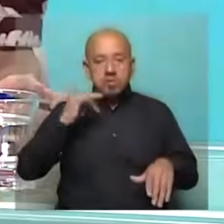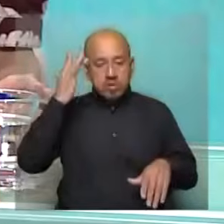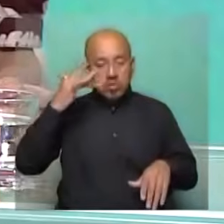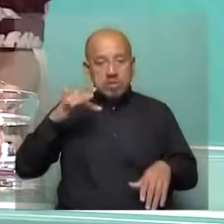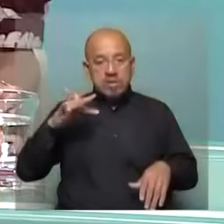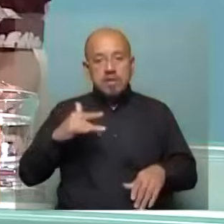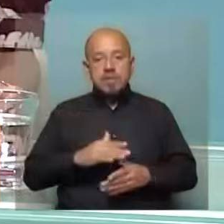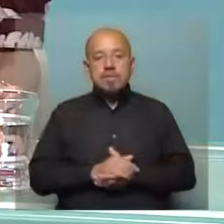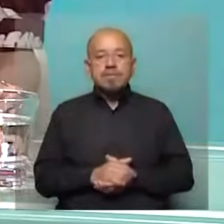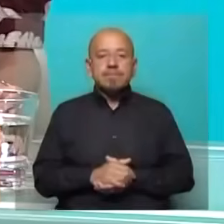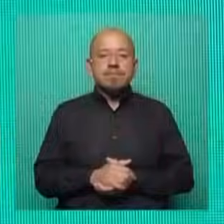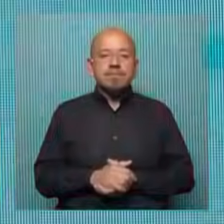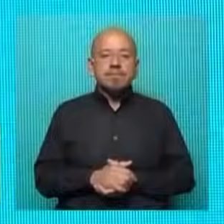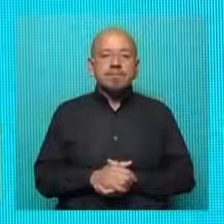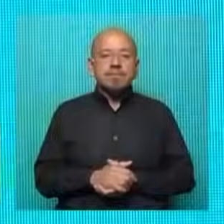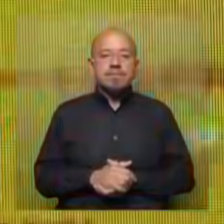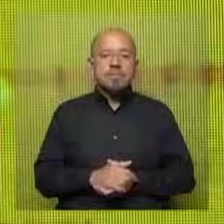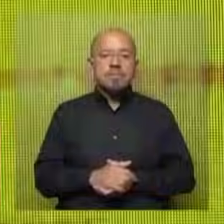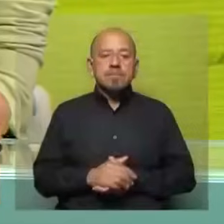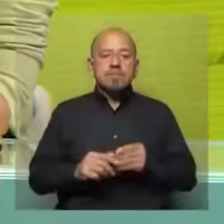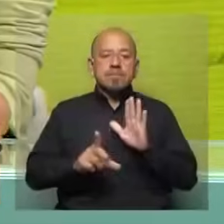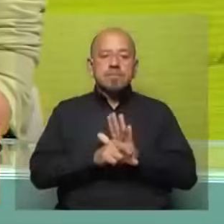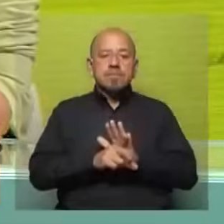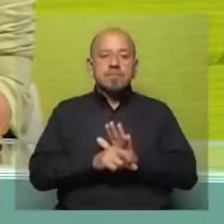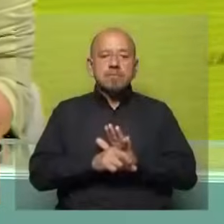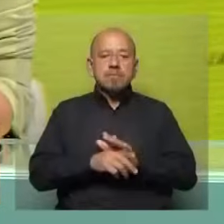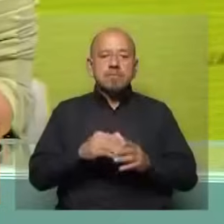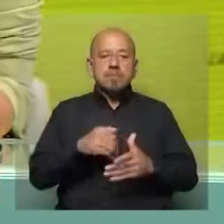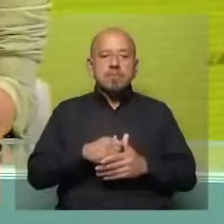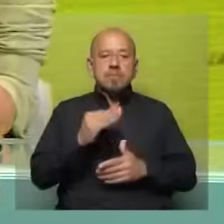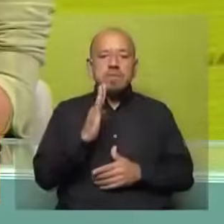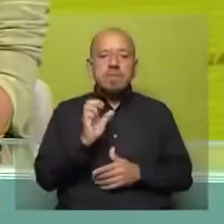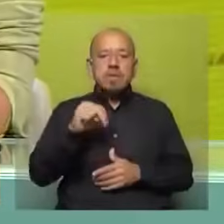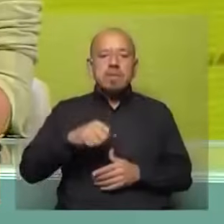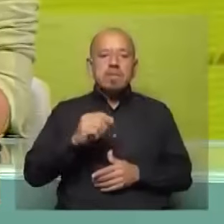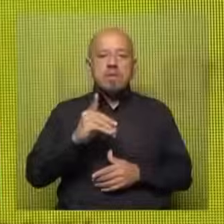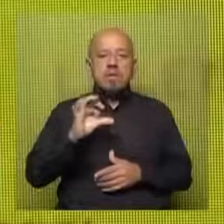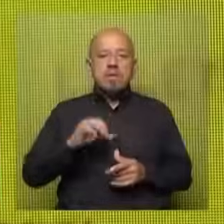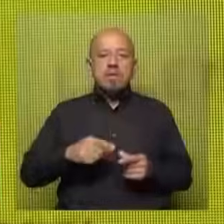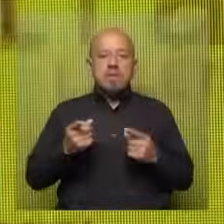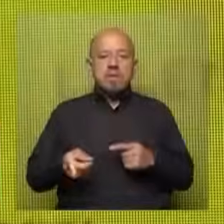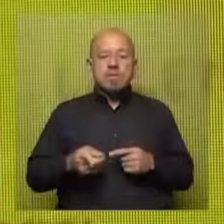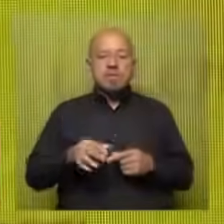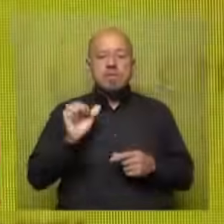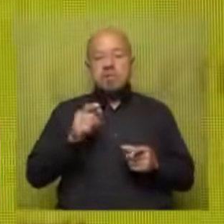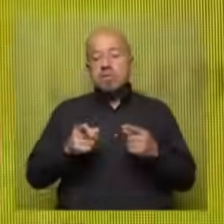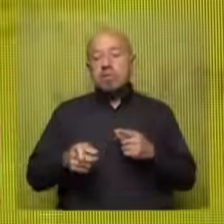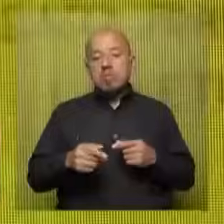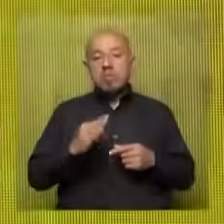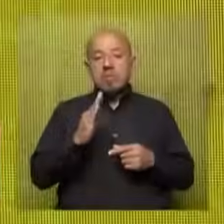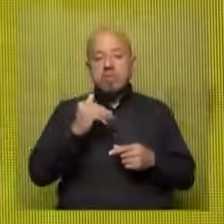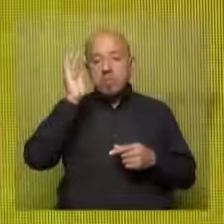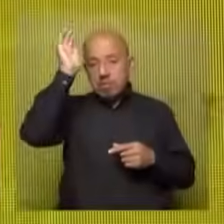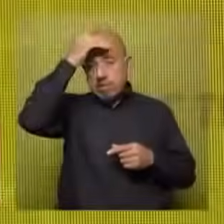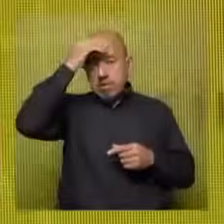adolescentes. Sí, pero totalmente. Claro, por eso. Y la ley se la votaron pedófilo como pena de. Pero se dijo, claro, y se dijo que como que se